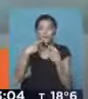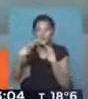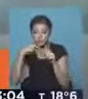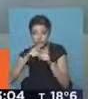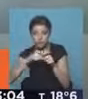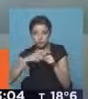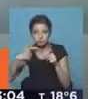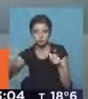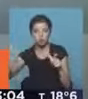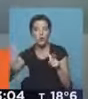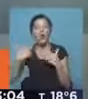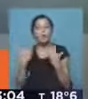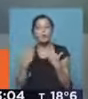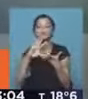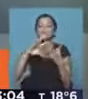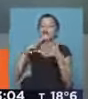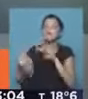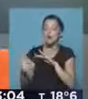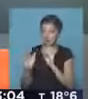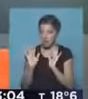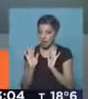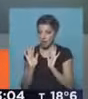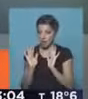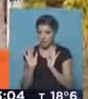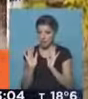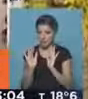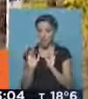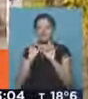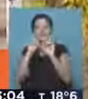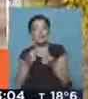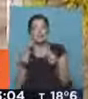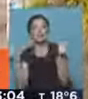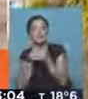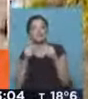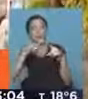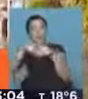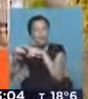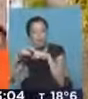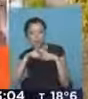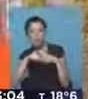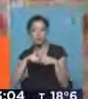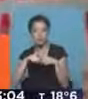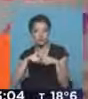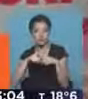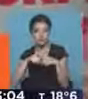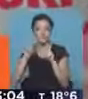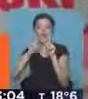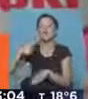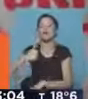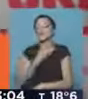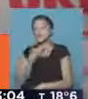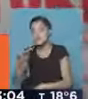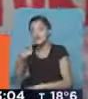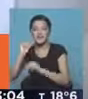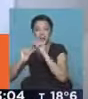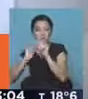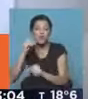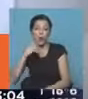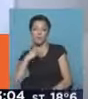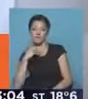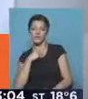implicados podría ser una respuesta forzada al aumento de la conflictividad y la polarización en sociedades cada vez más desconfiadas de